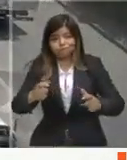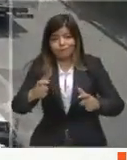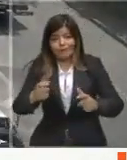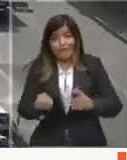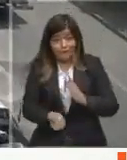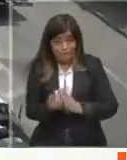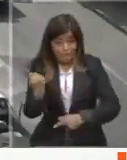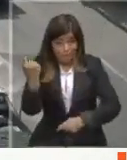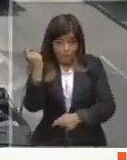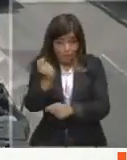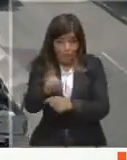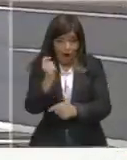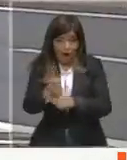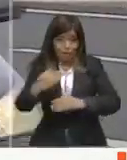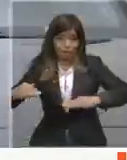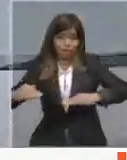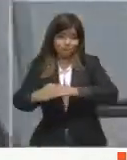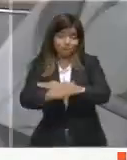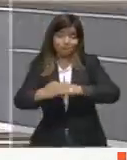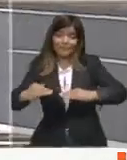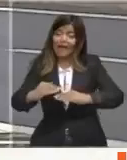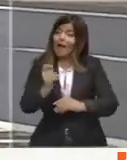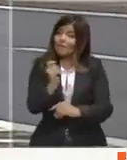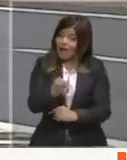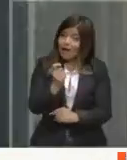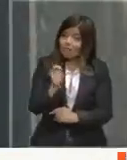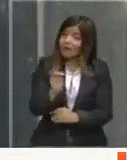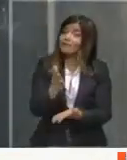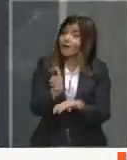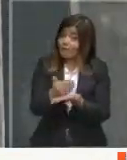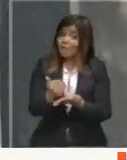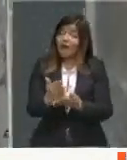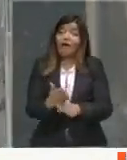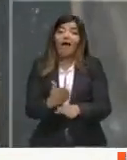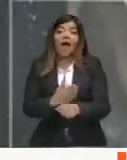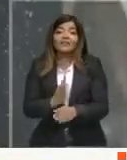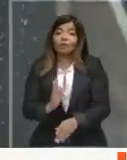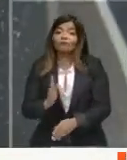tarifas para circular por las carreteras. A prepararse, porque seguirán subiendo.